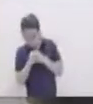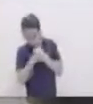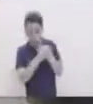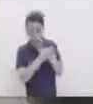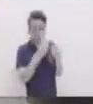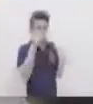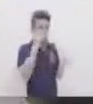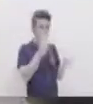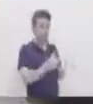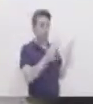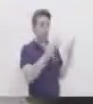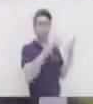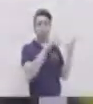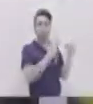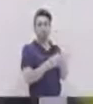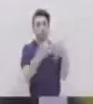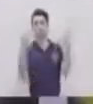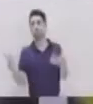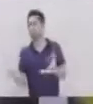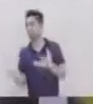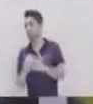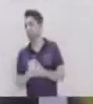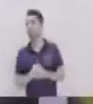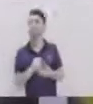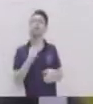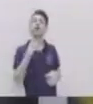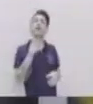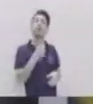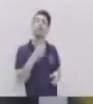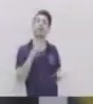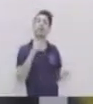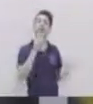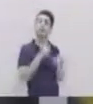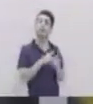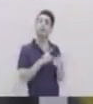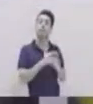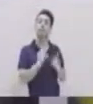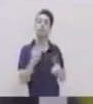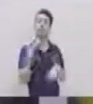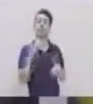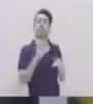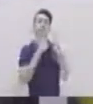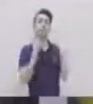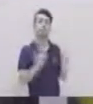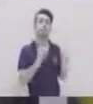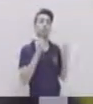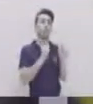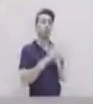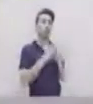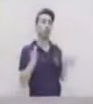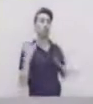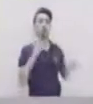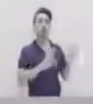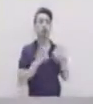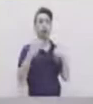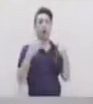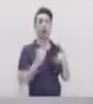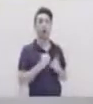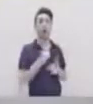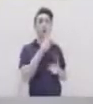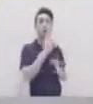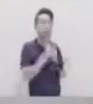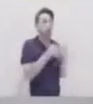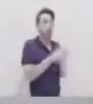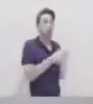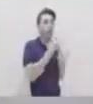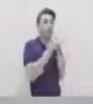distintos grupos chiquitos de un grupo tan grande. Muy bien. Ustedes nos preguntaban que de cuántas maneras posibles podíamos ordenar o crear un